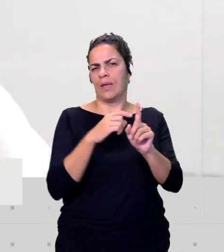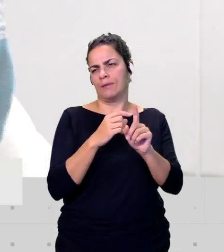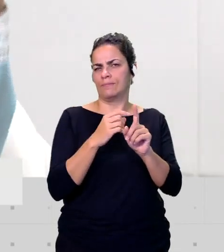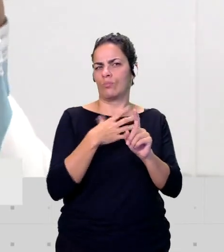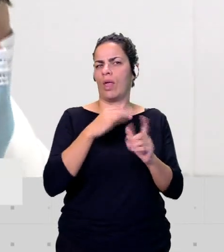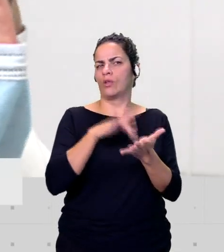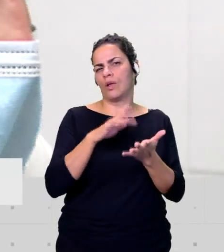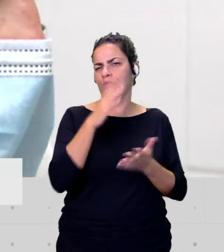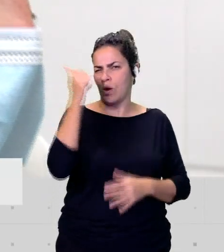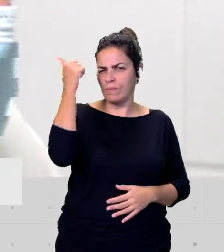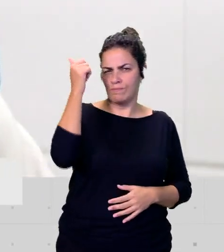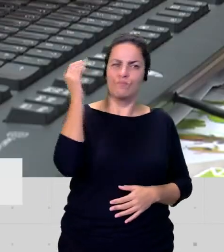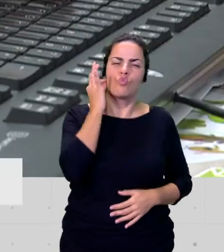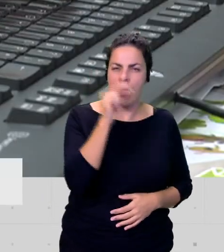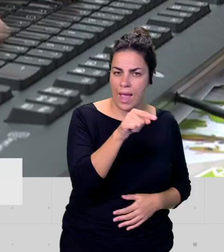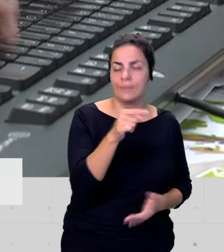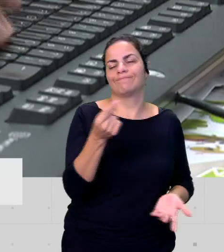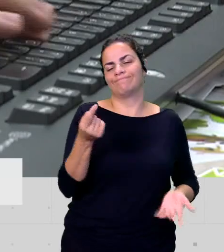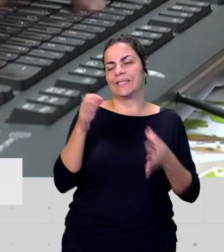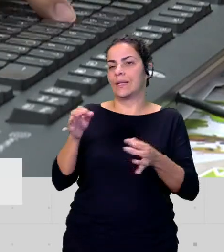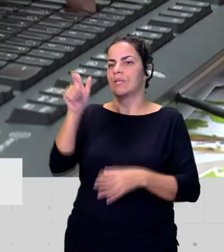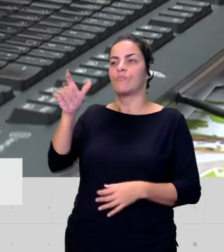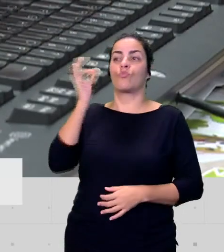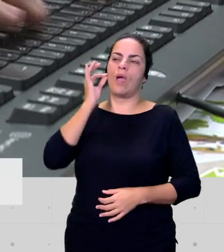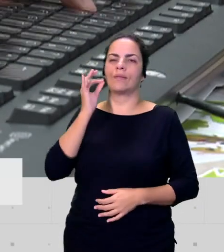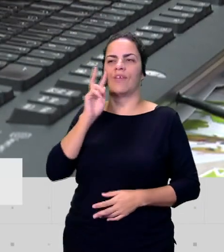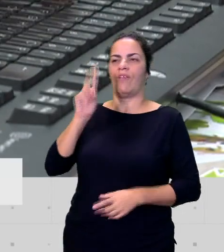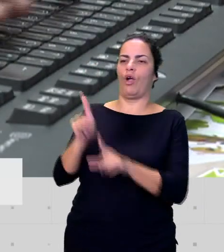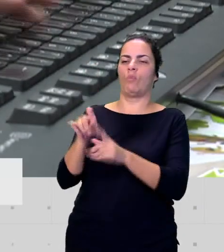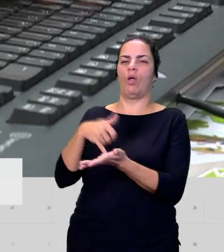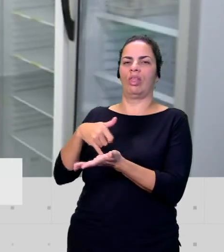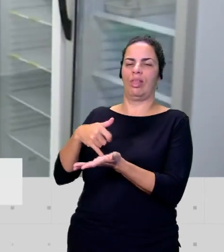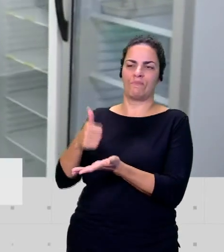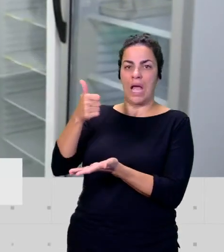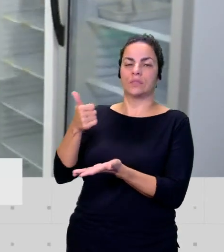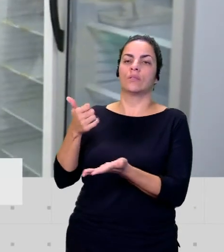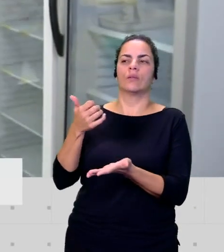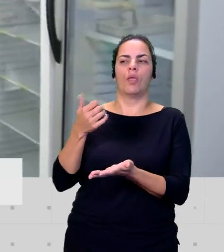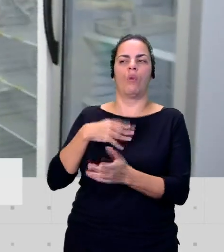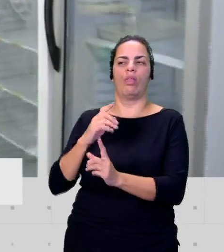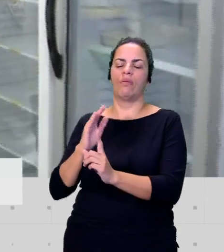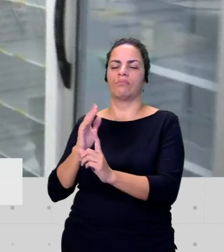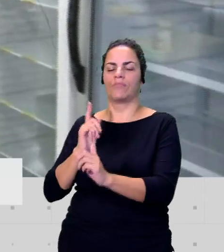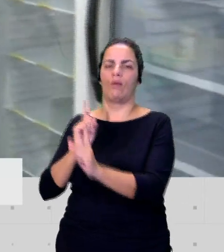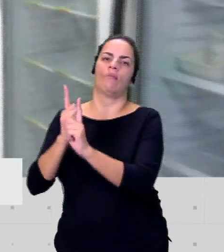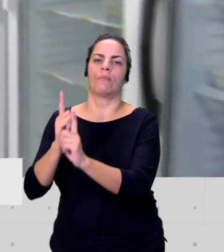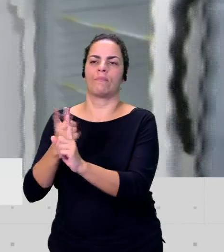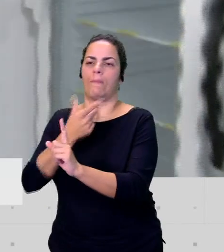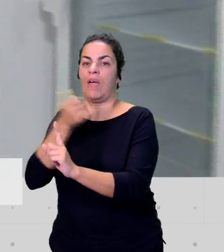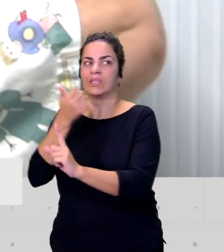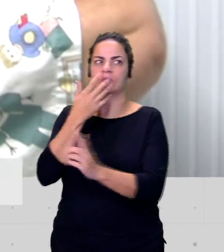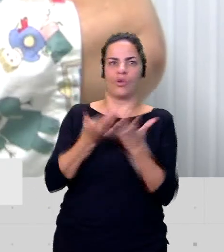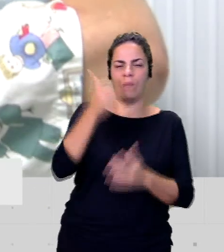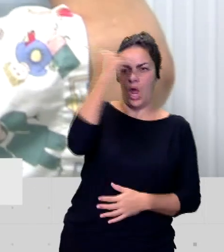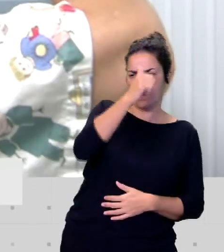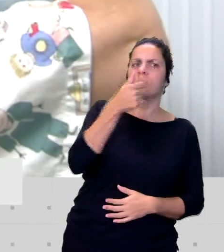la mujer se la ve como más débil y es como más accesible que un hombre. También se han dado agresiones a hombres, a enfermeros masculinos,